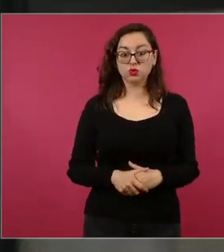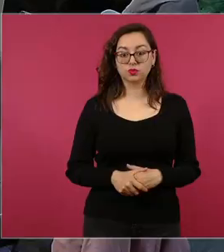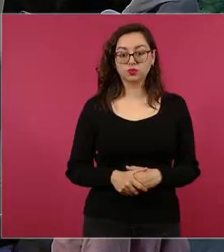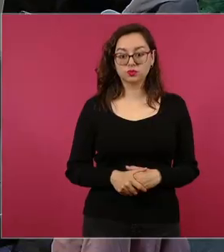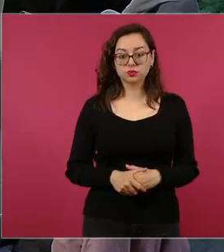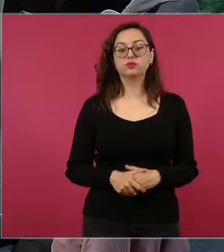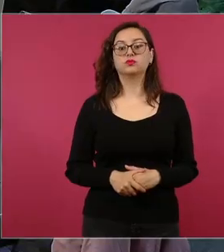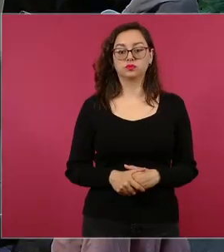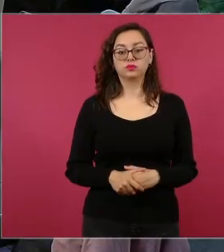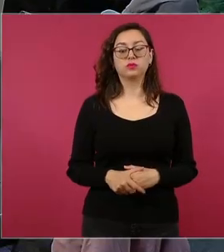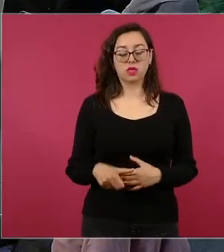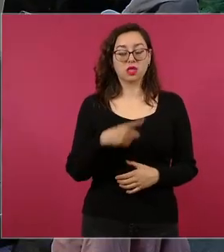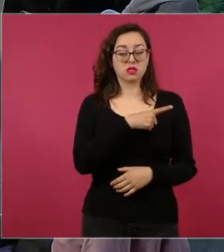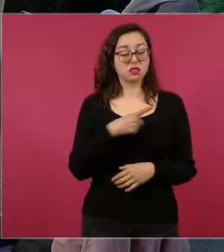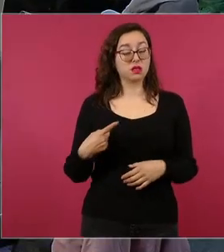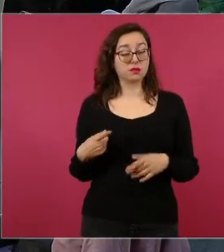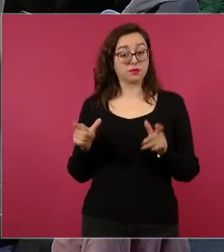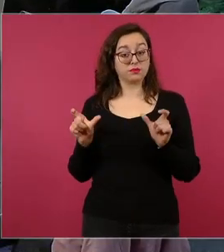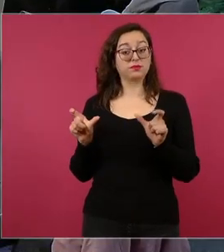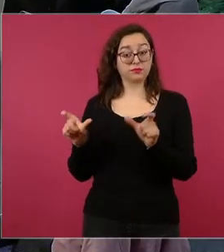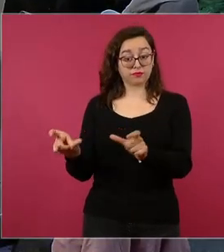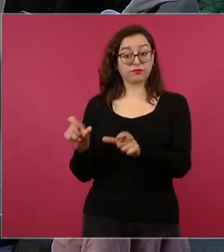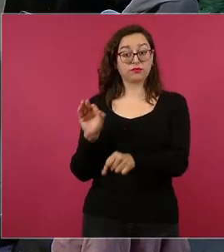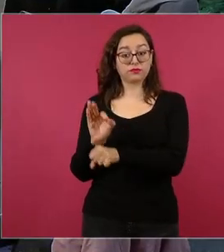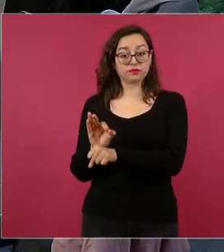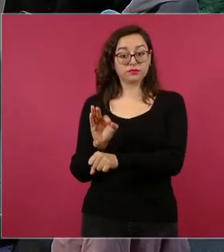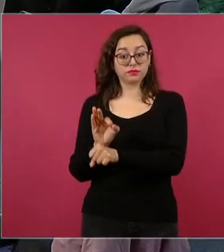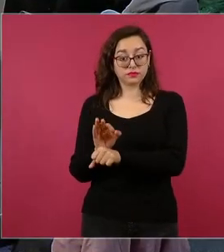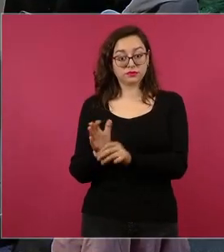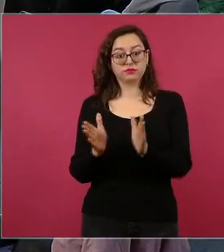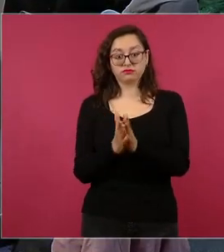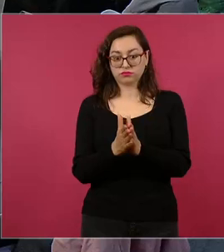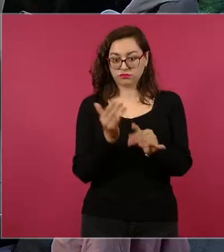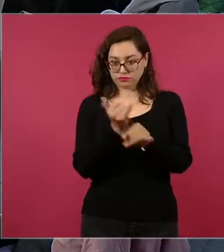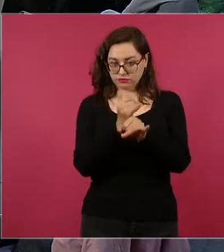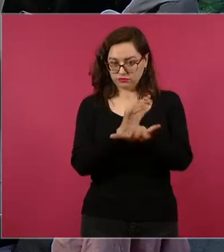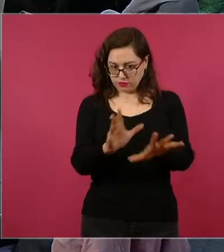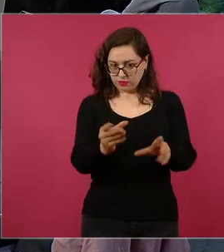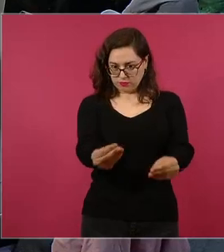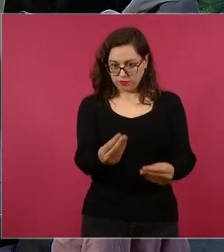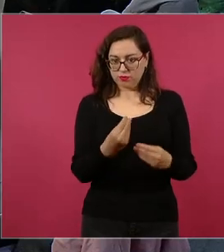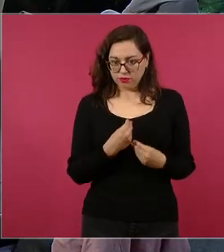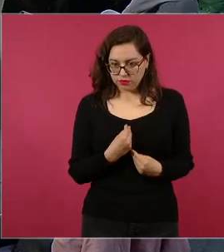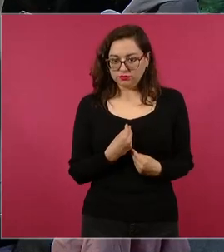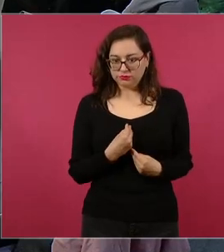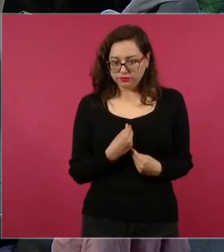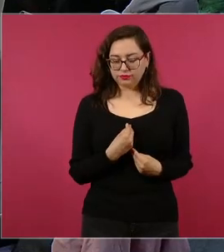que protegerlo. Nos dejas ahora la información